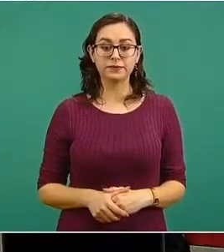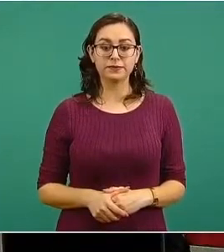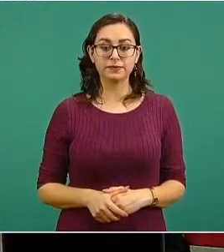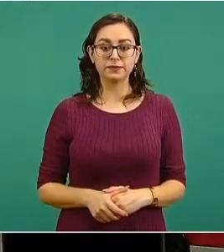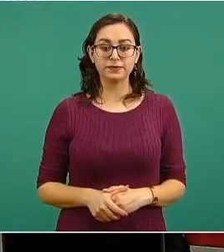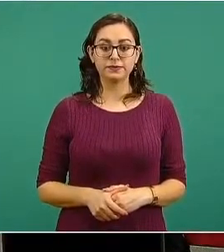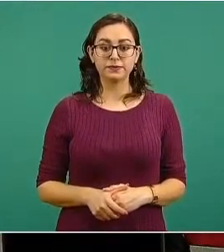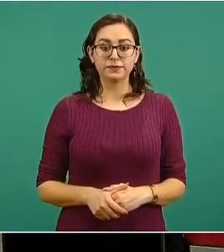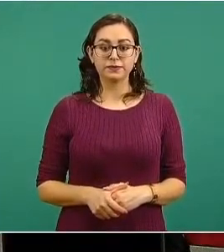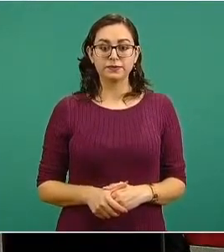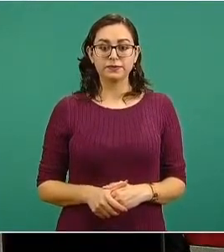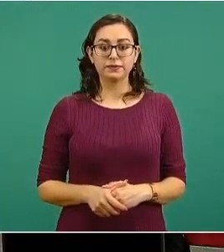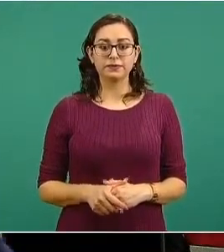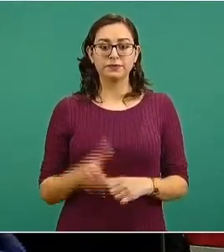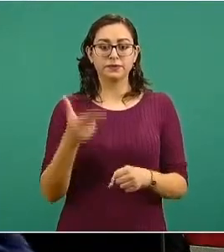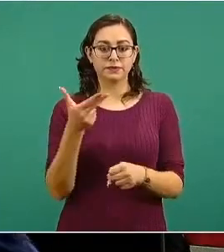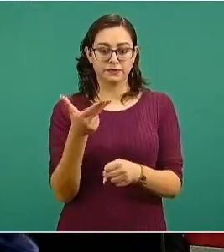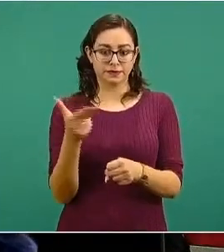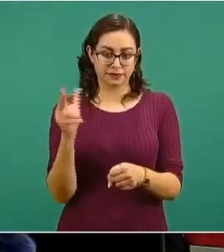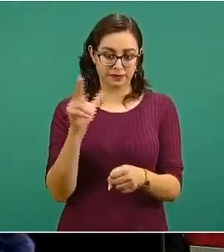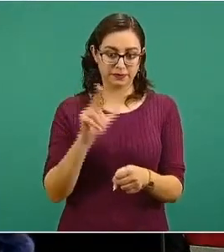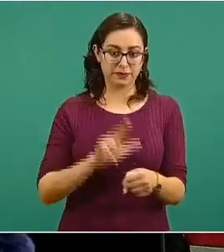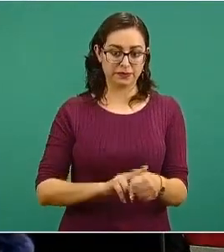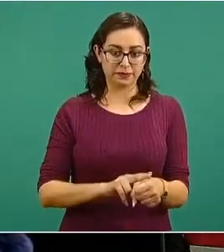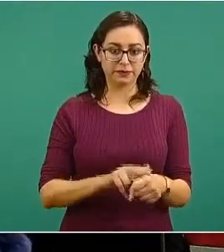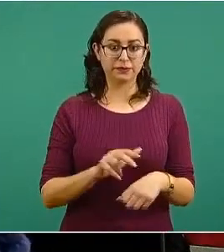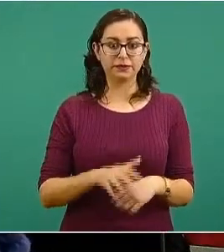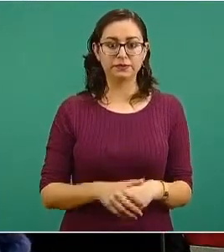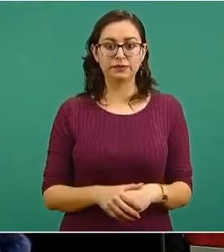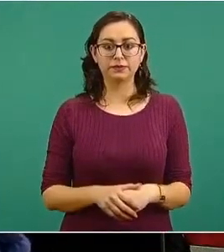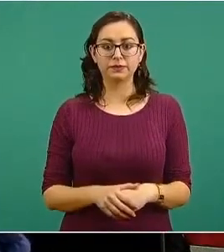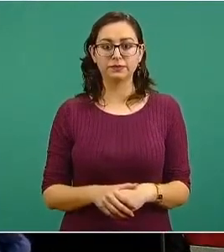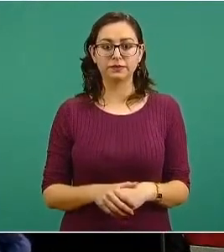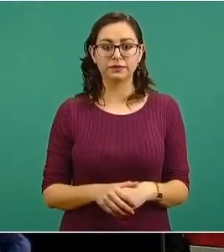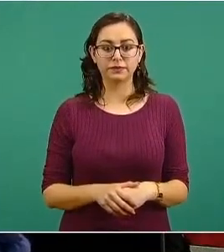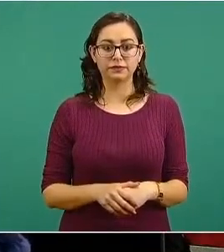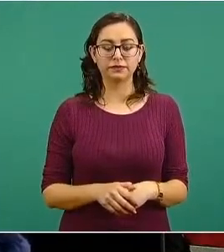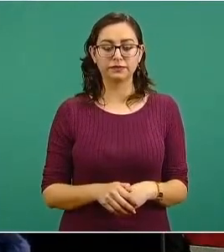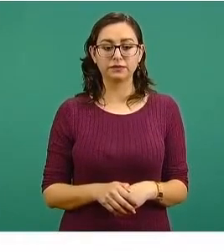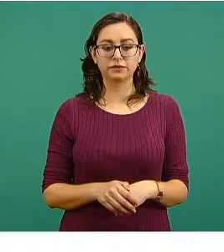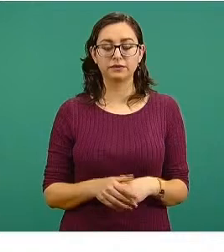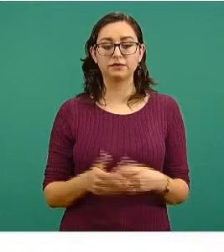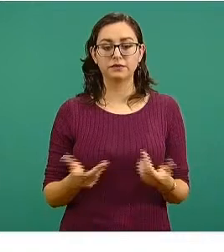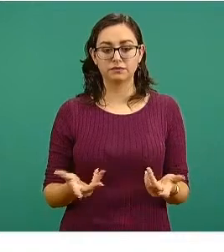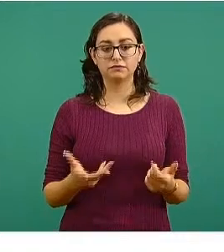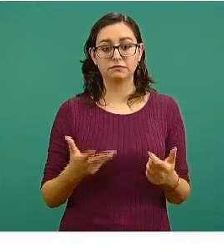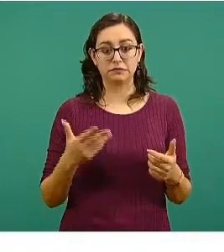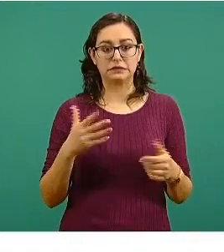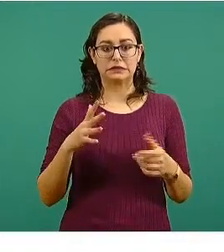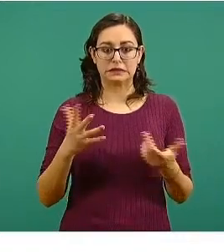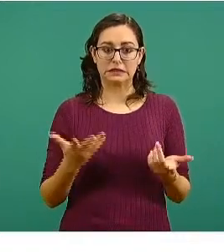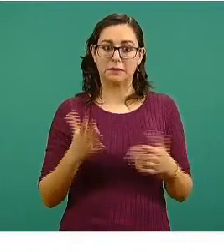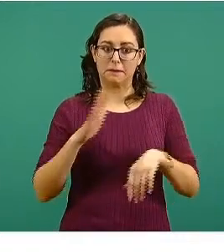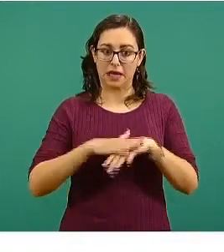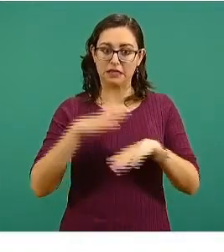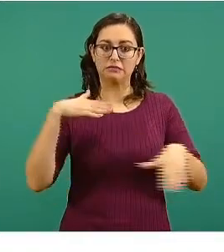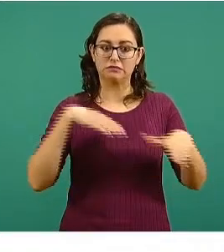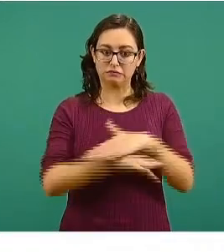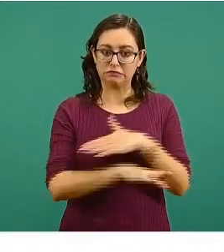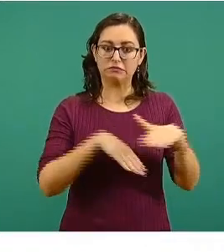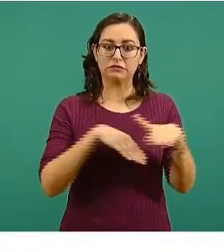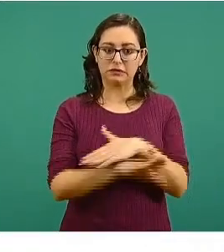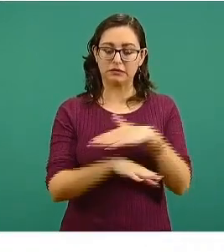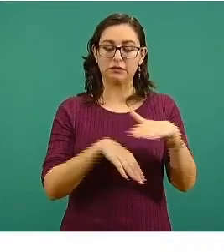Sobre ocupación hospitalaria. Crece la ocupación hospitalaria, así como va creciendo la epidemia en nuestro